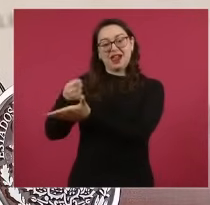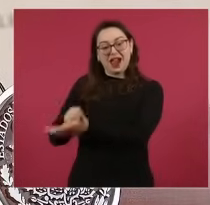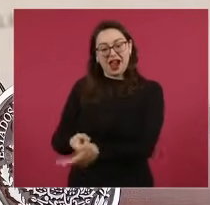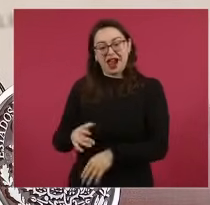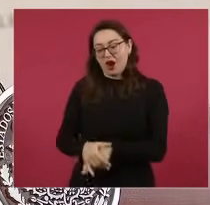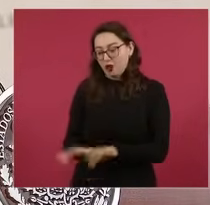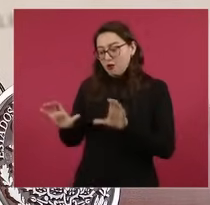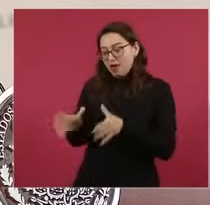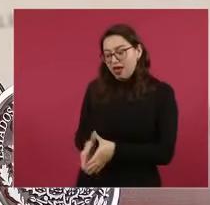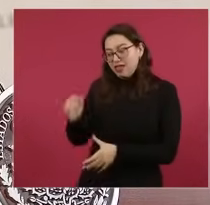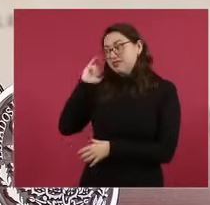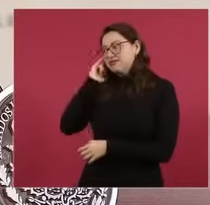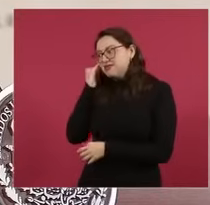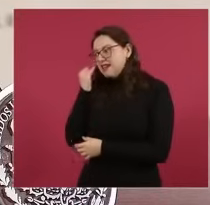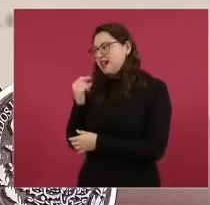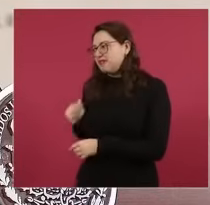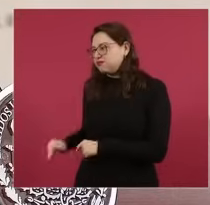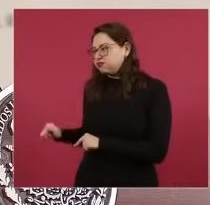comunidades indígenas,